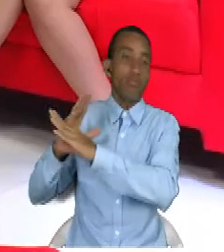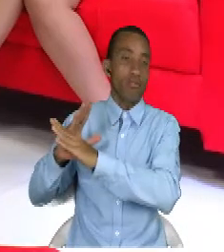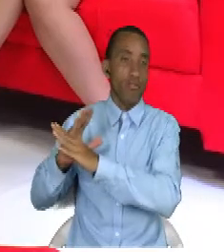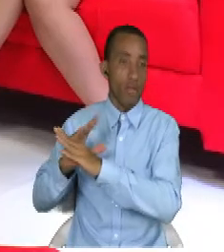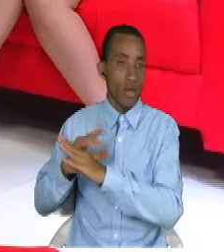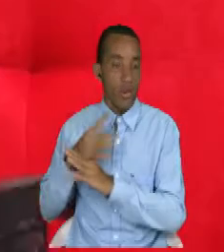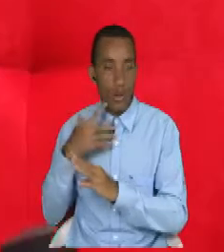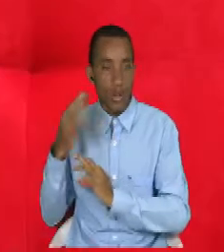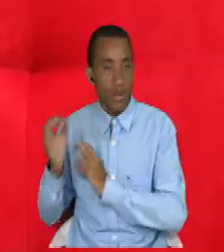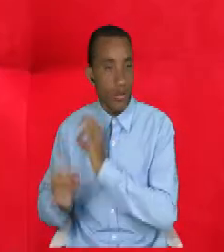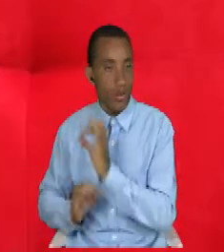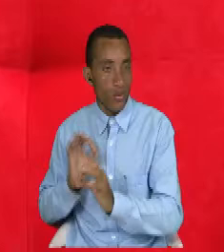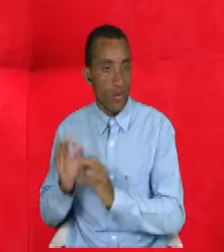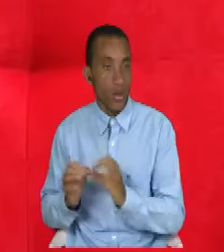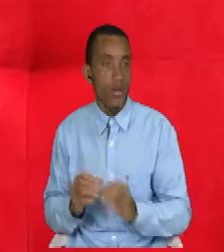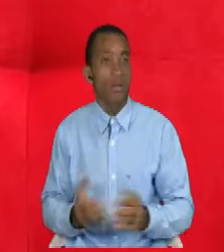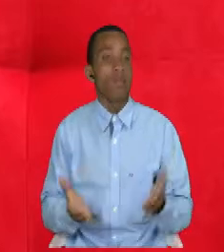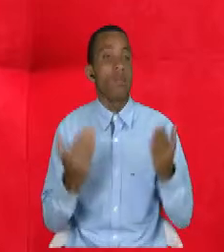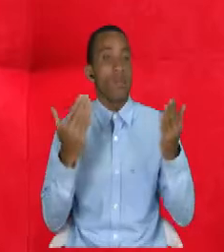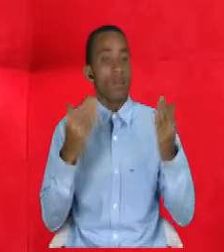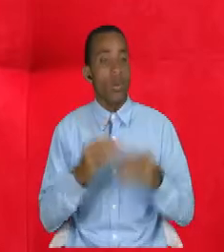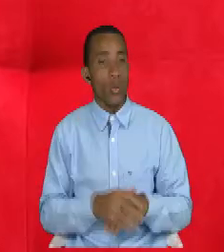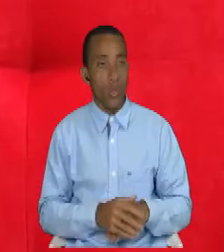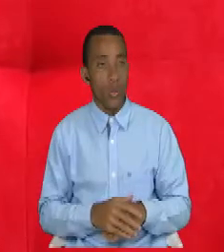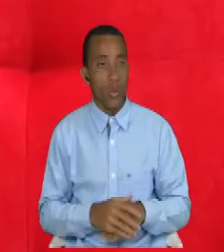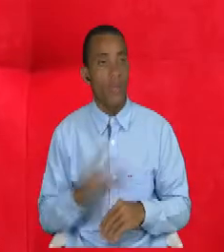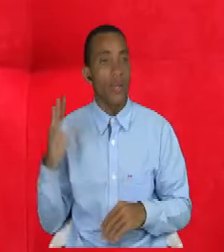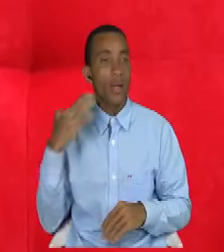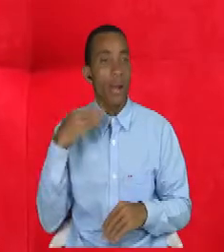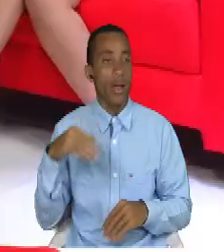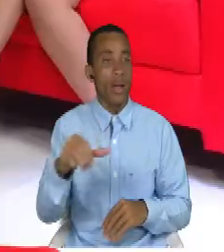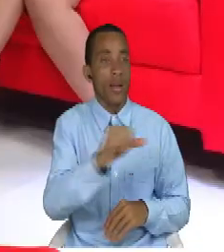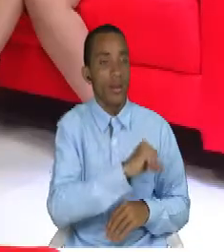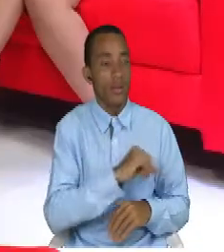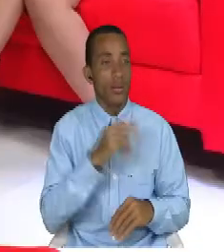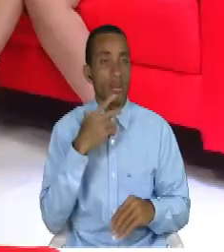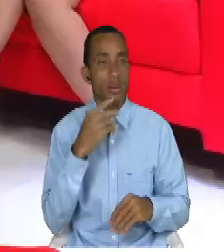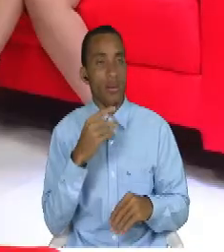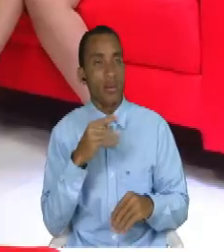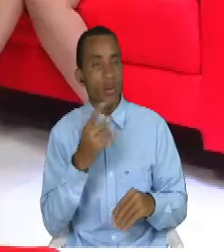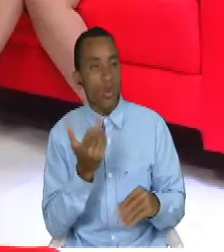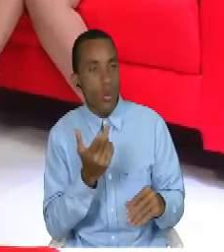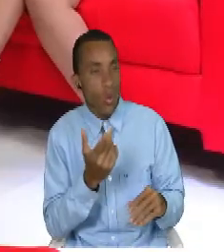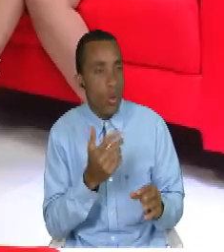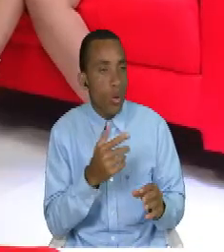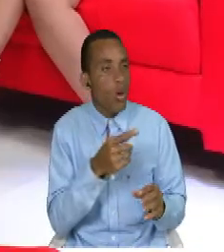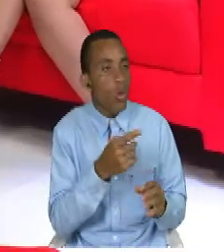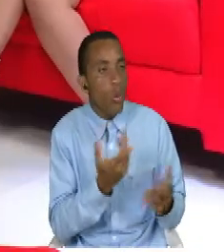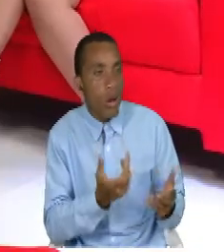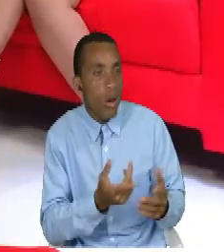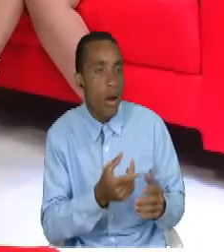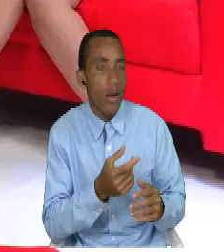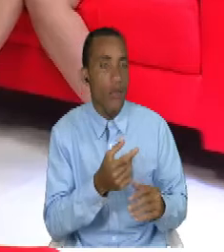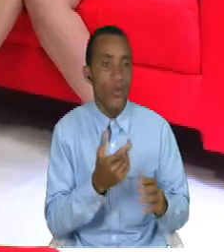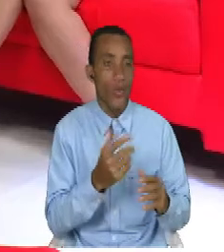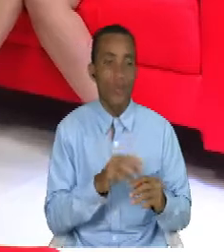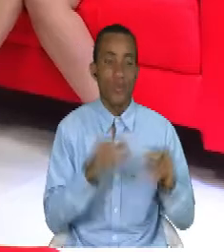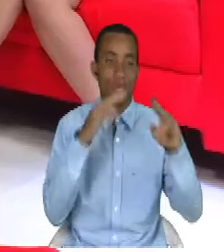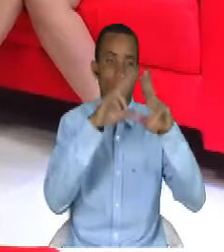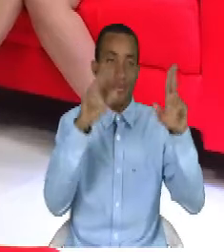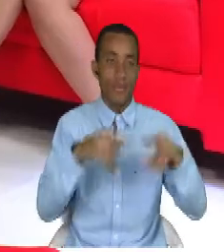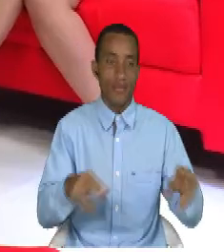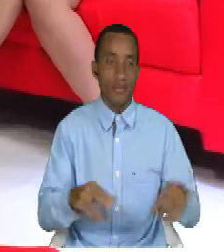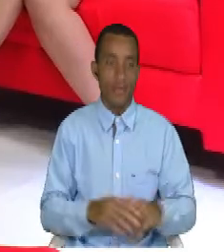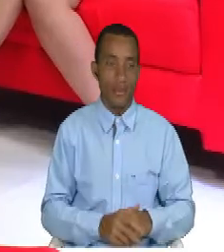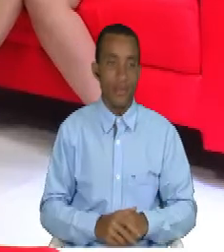de verdad que ha sido una revolución y muchas señoras me ubican por la página preguntando por este producto angélica súper porque ya